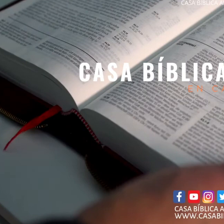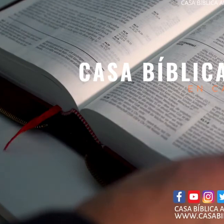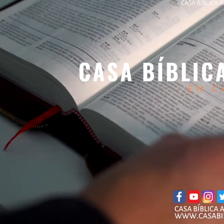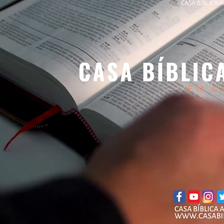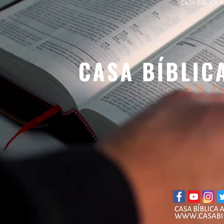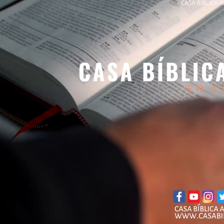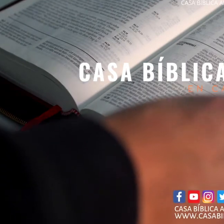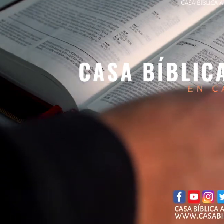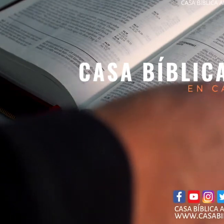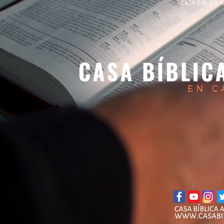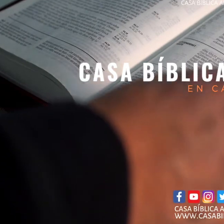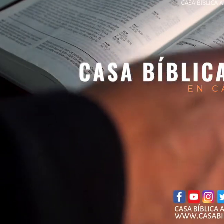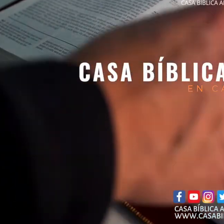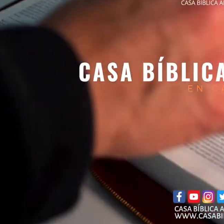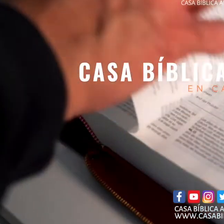ah